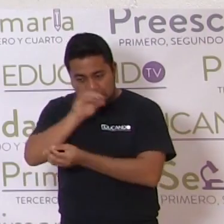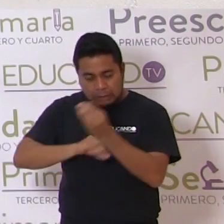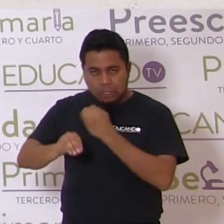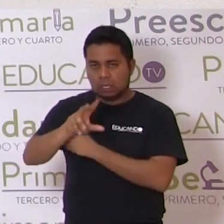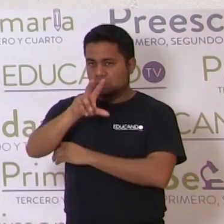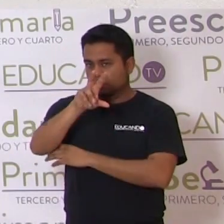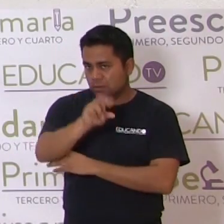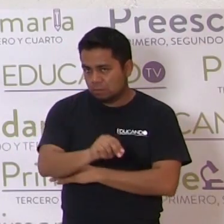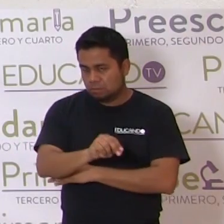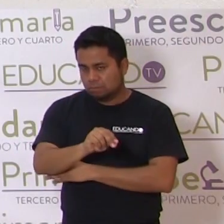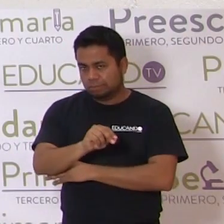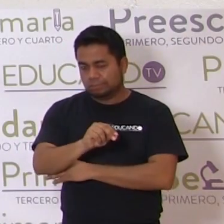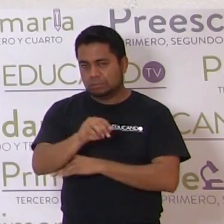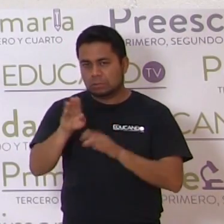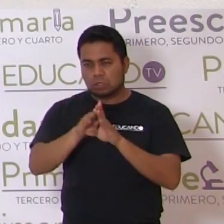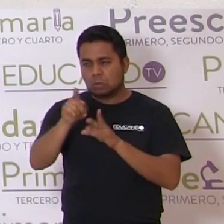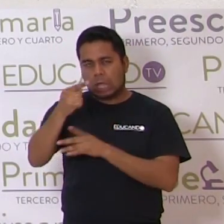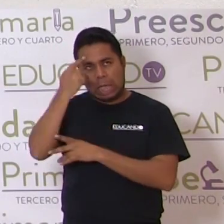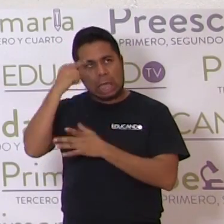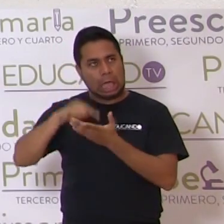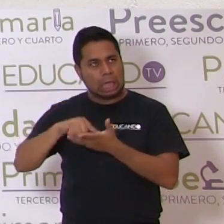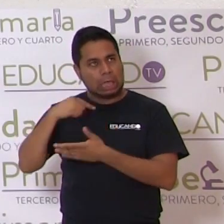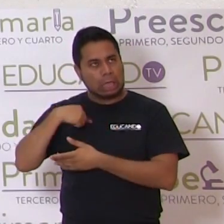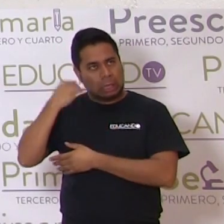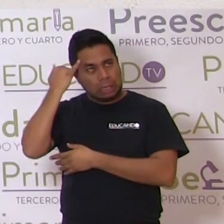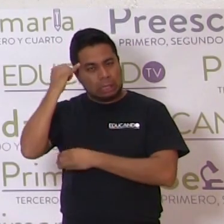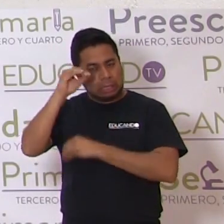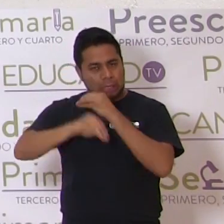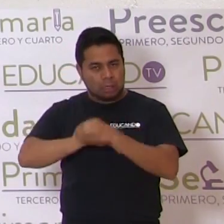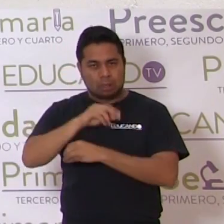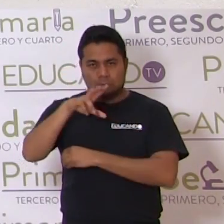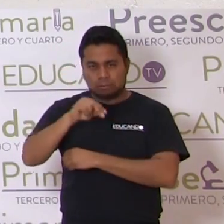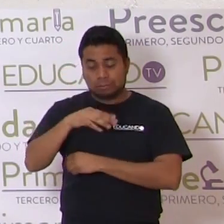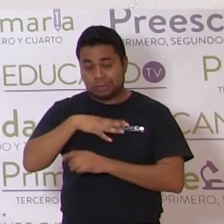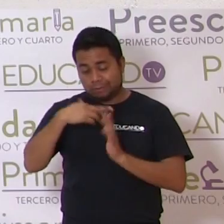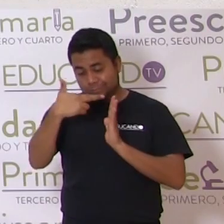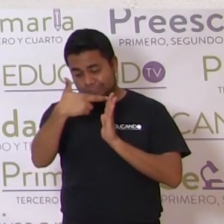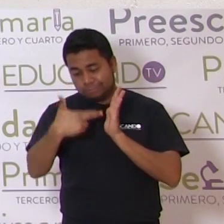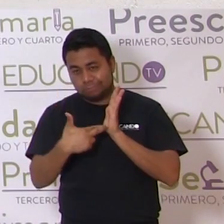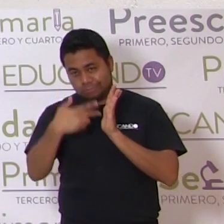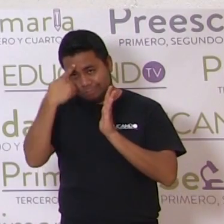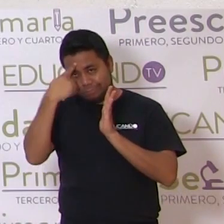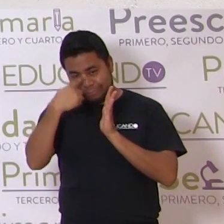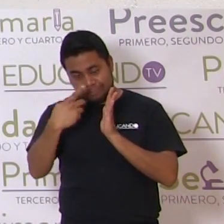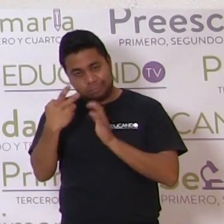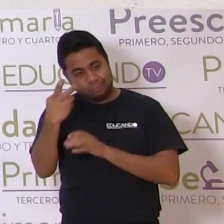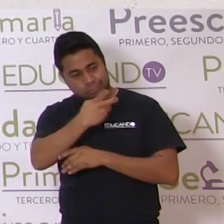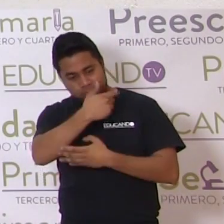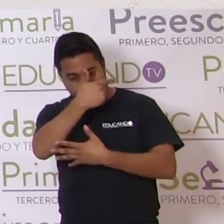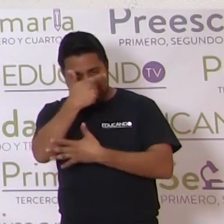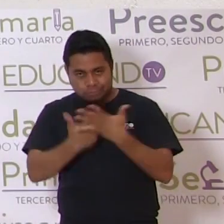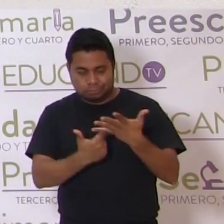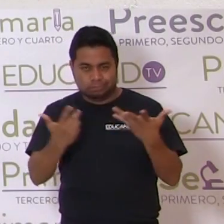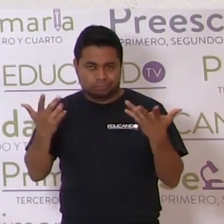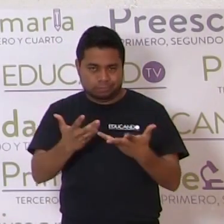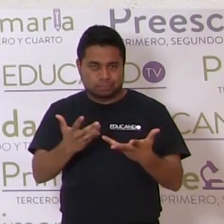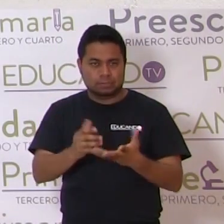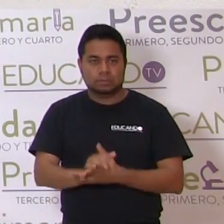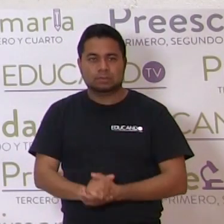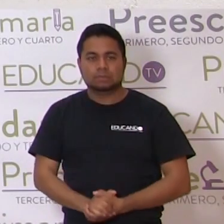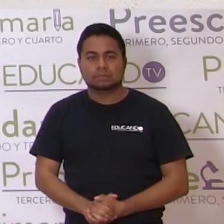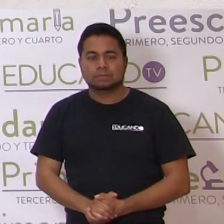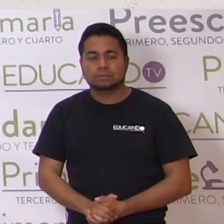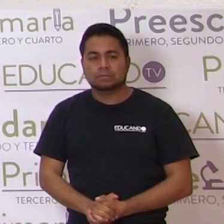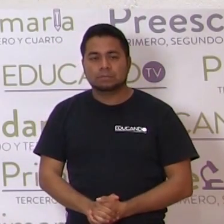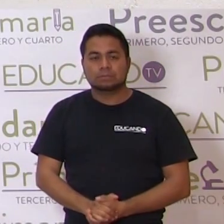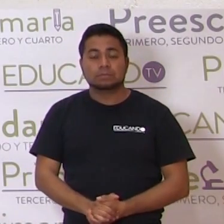poner como ustedes crean. Hay normas específicas para hacer una bibliografía.